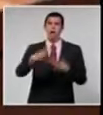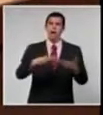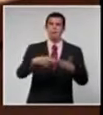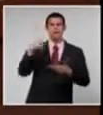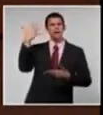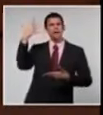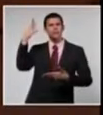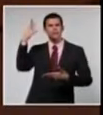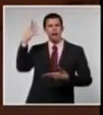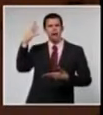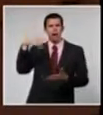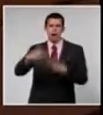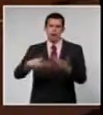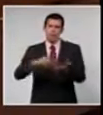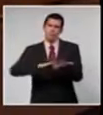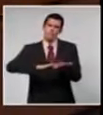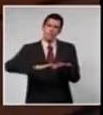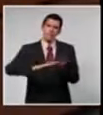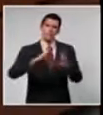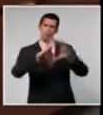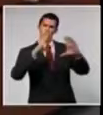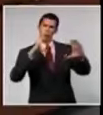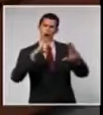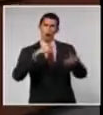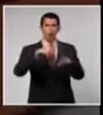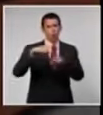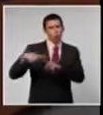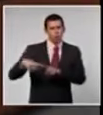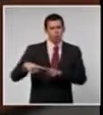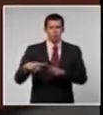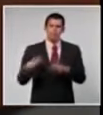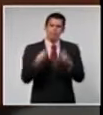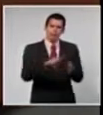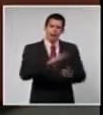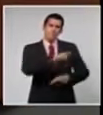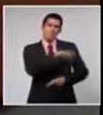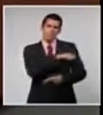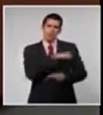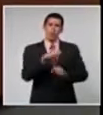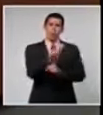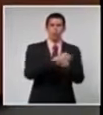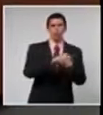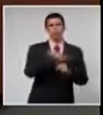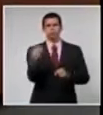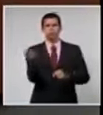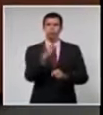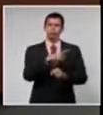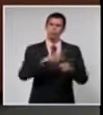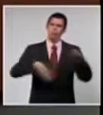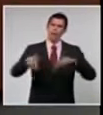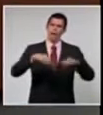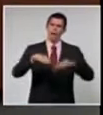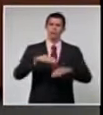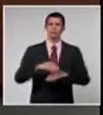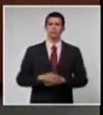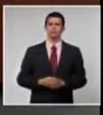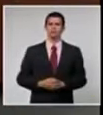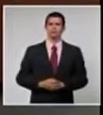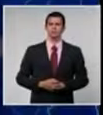vez garantizar el tan necesario distanciamiento físico. Héctor Martínez, Sistema Informativo de la Televisión